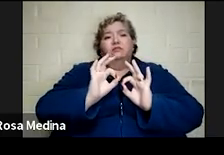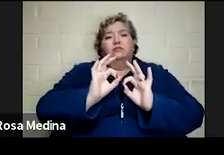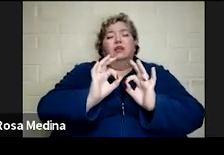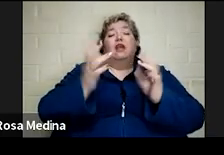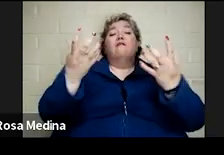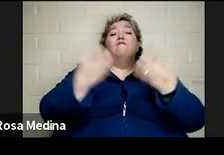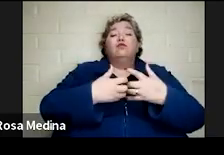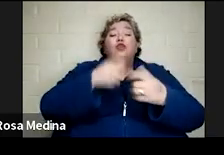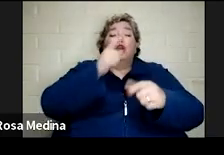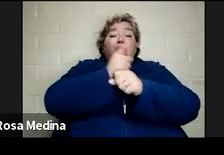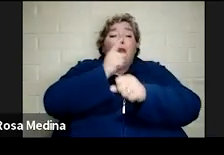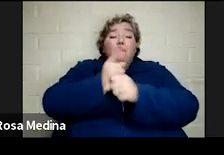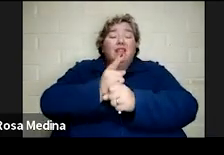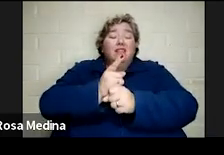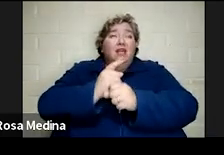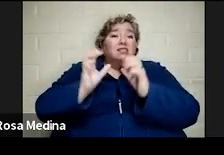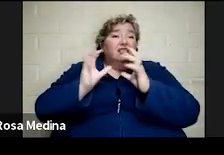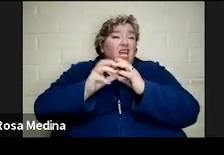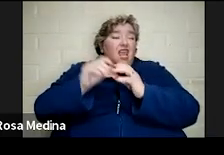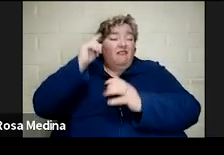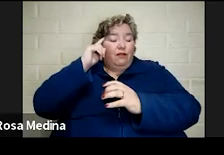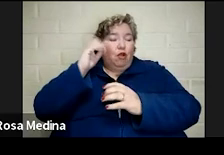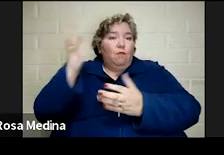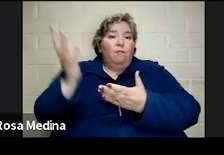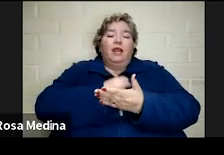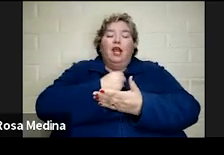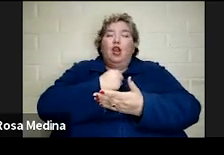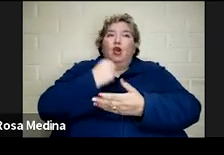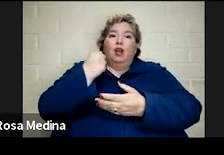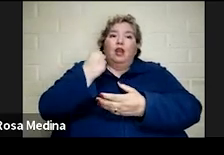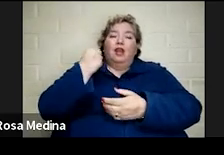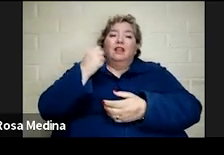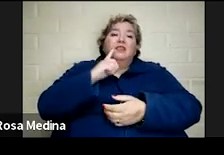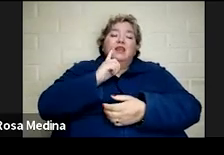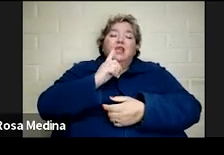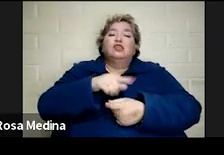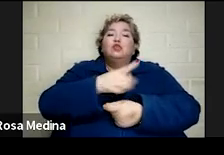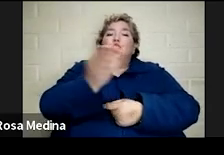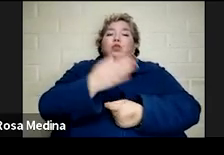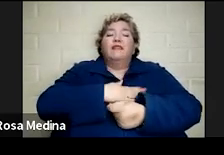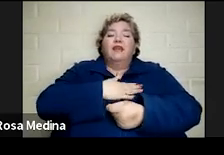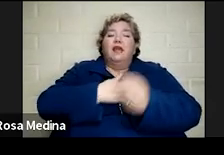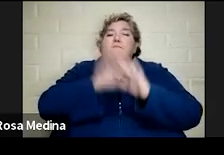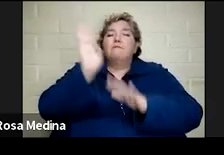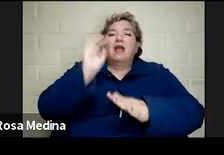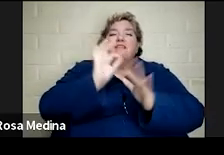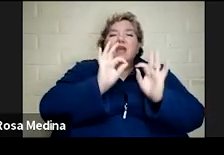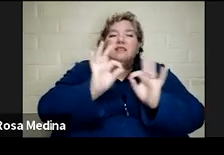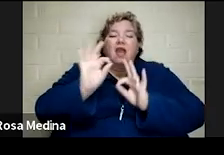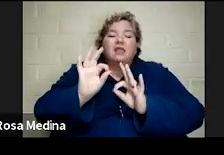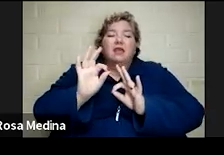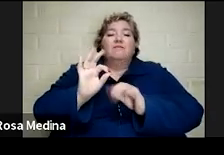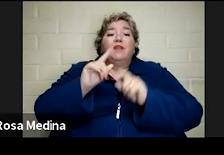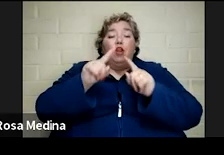dirigen el cerebro para que logremos alcanzar nuestras metas. Si quieren más detalle, pueden revisar después el webinar de la